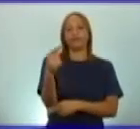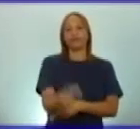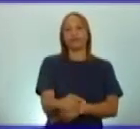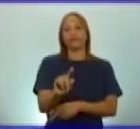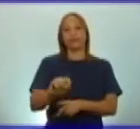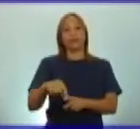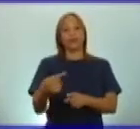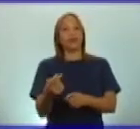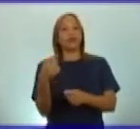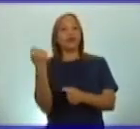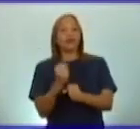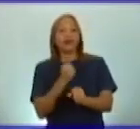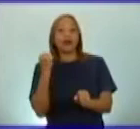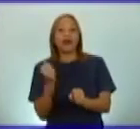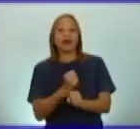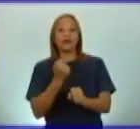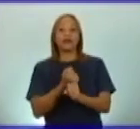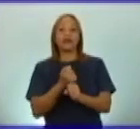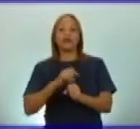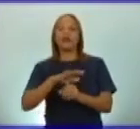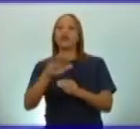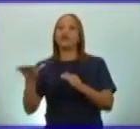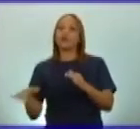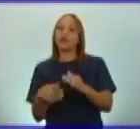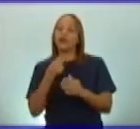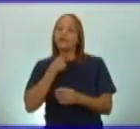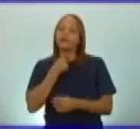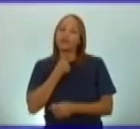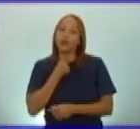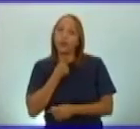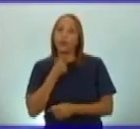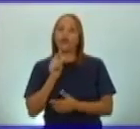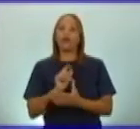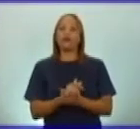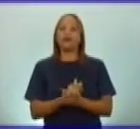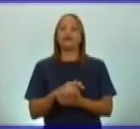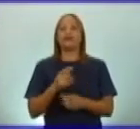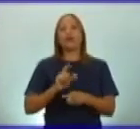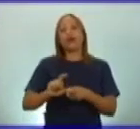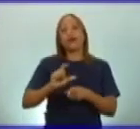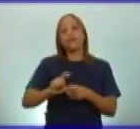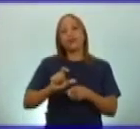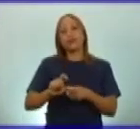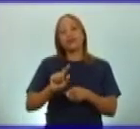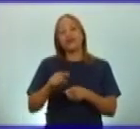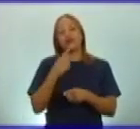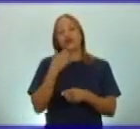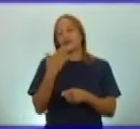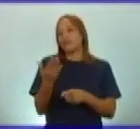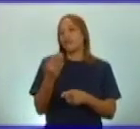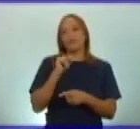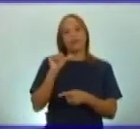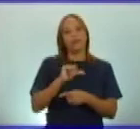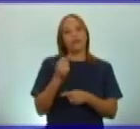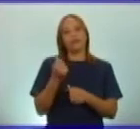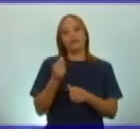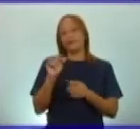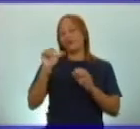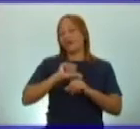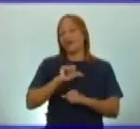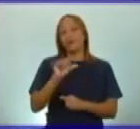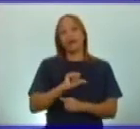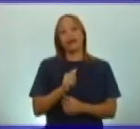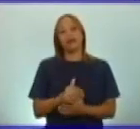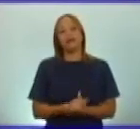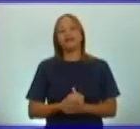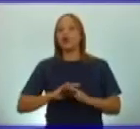los trabajadores, los más humildes, los campesinos, ¿acaso fueron beneficiados con ellos? Desde luego que no.